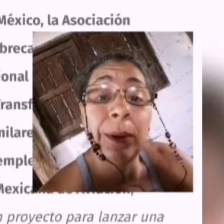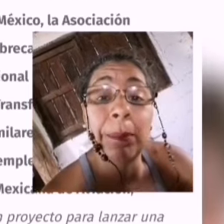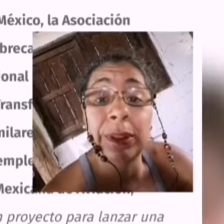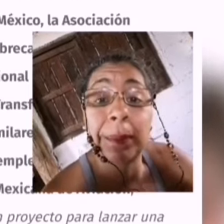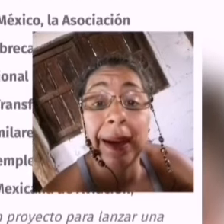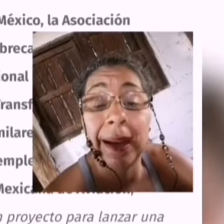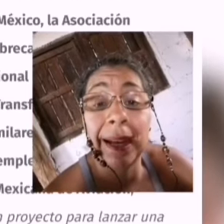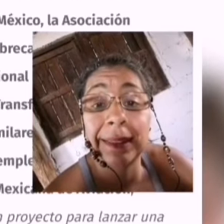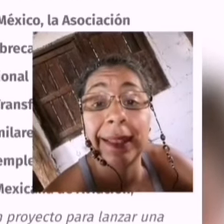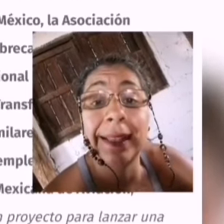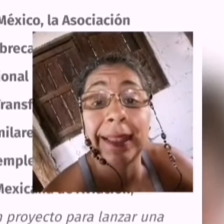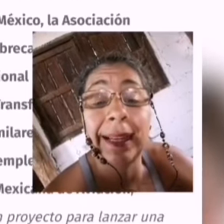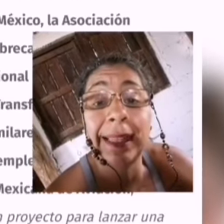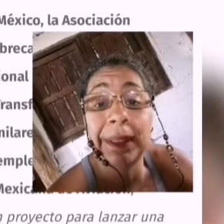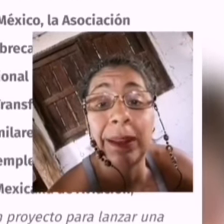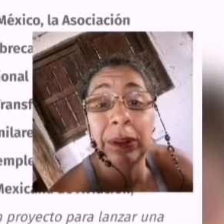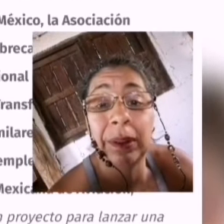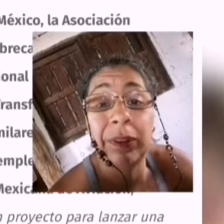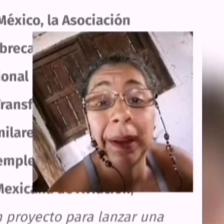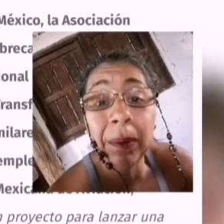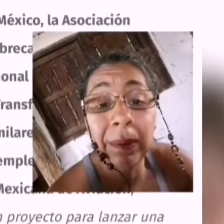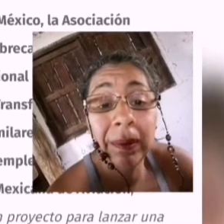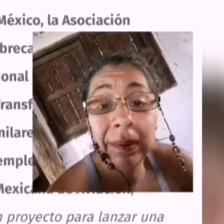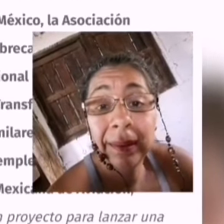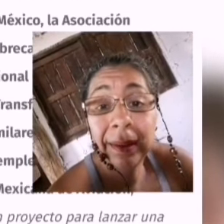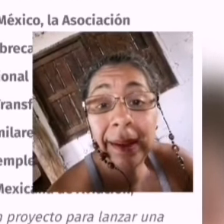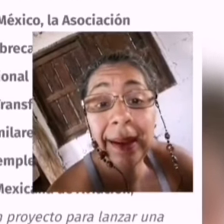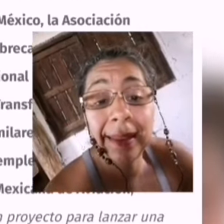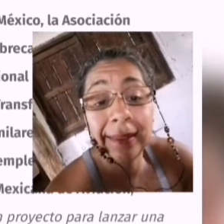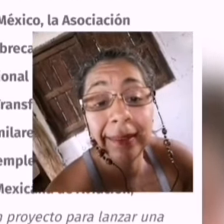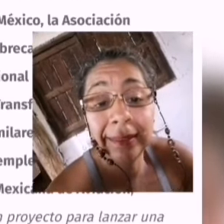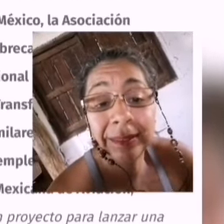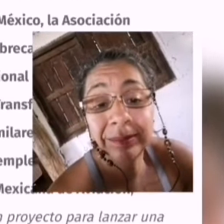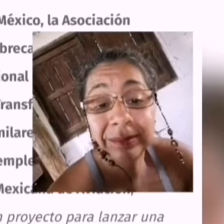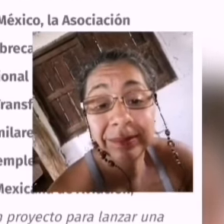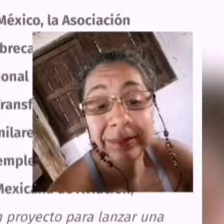cooperativa ya no vamos a tener el taller el día 24 de febrero ay, ay, ay aquí, ay, ay, ay, ay, ay